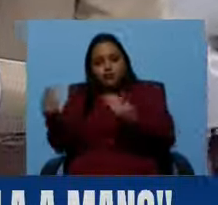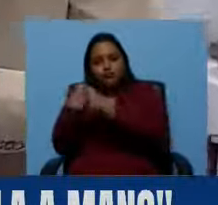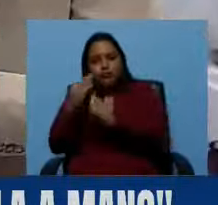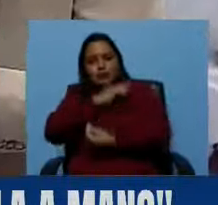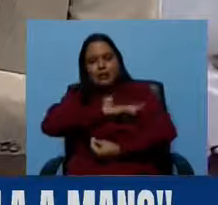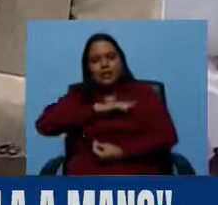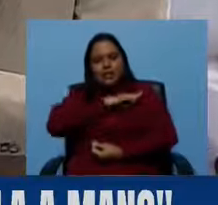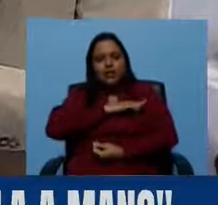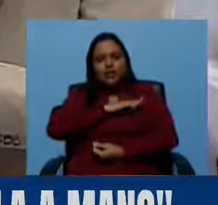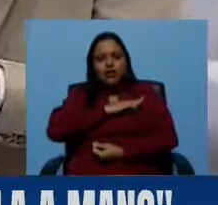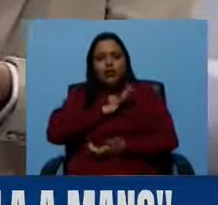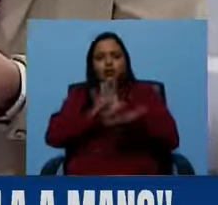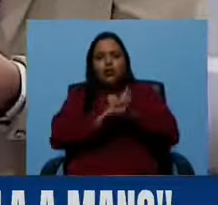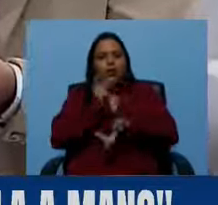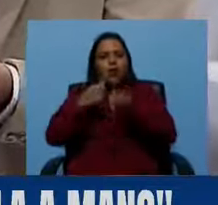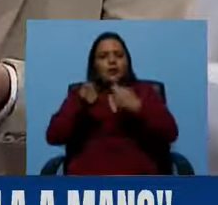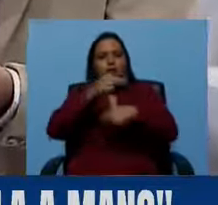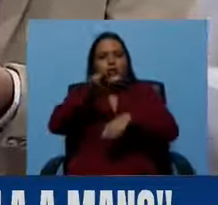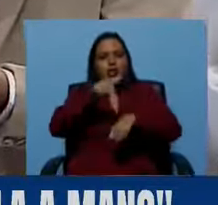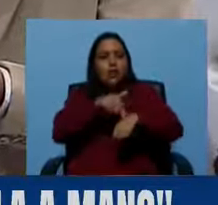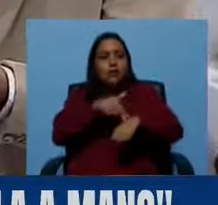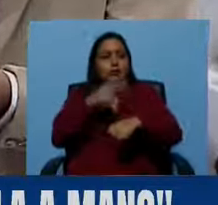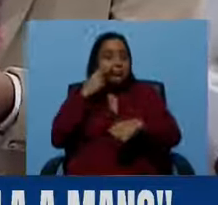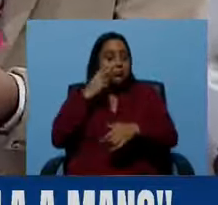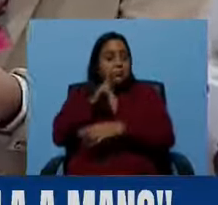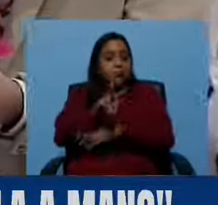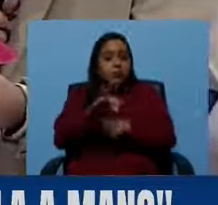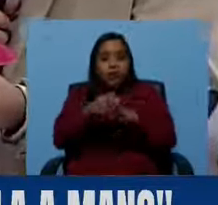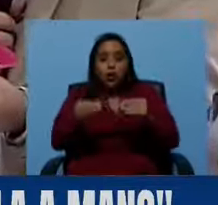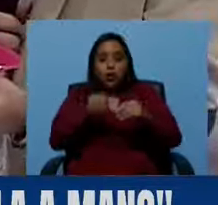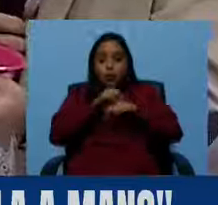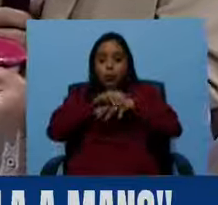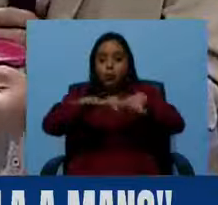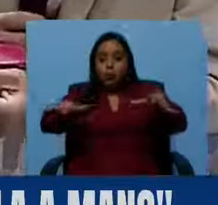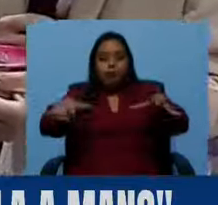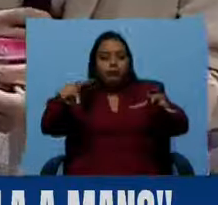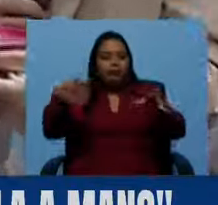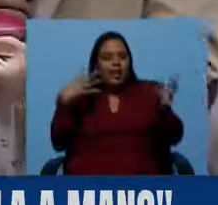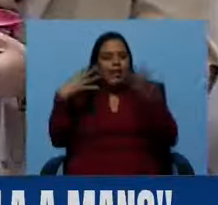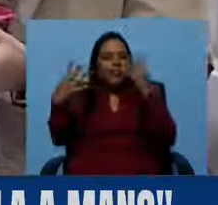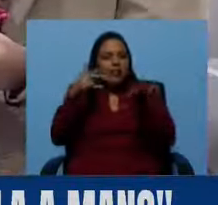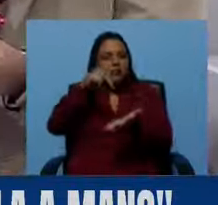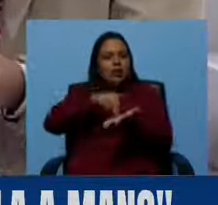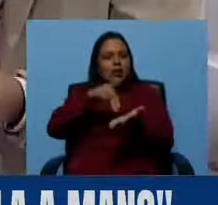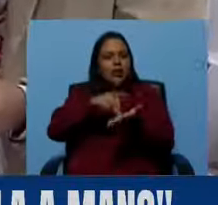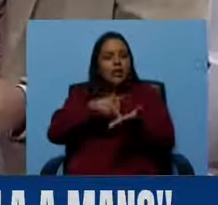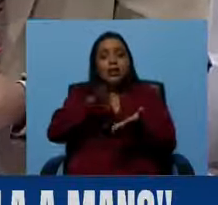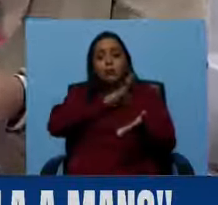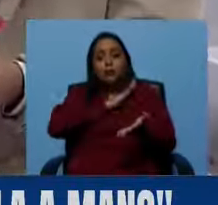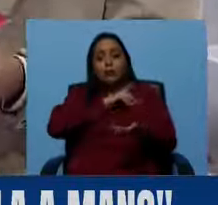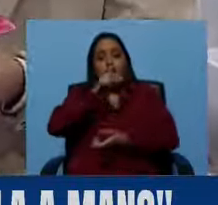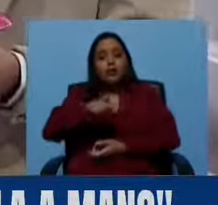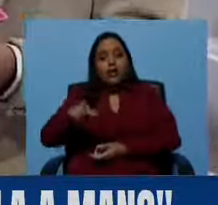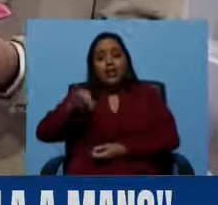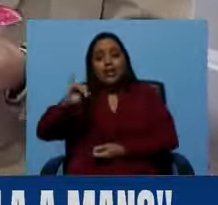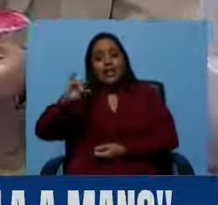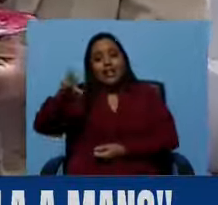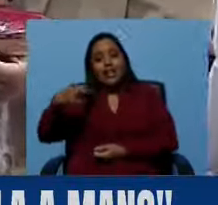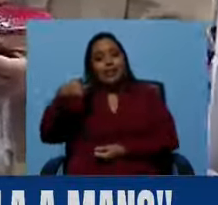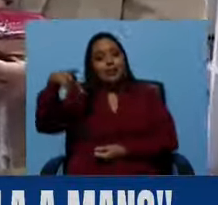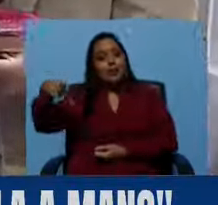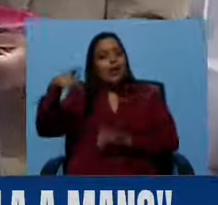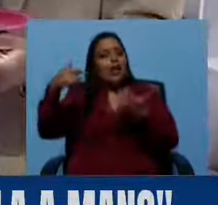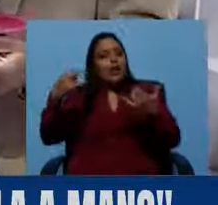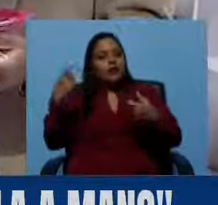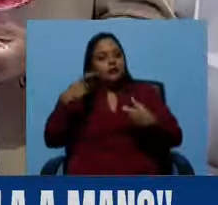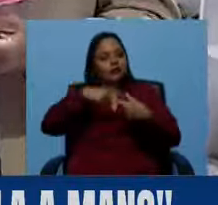de Comercio Nacional. Y miren todo lo que nos hemos expandido. Acá en esta feria también están presentes nuestros productores con IGP, pero ahora